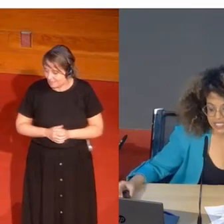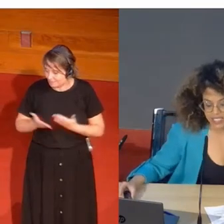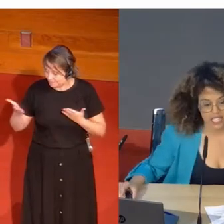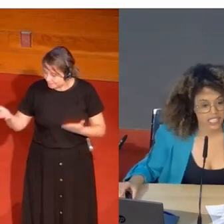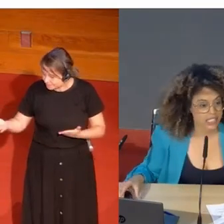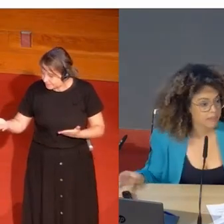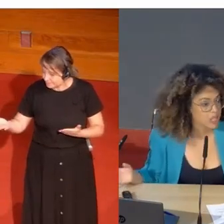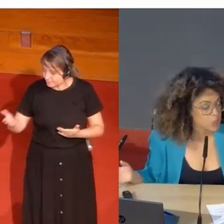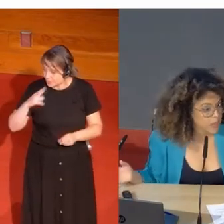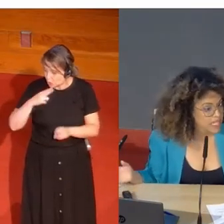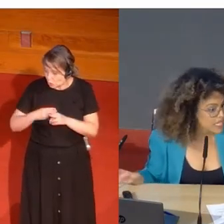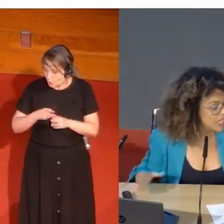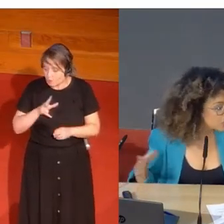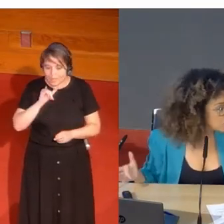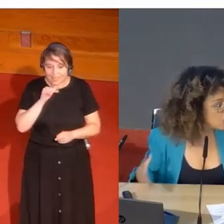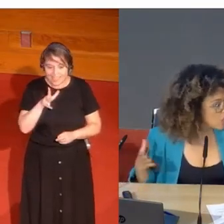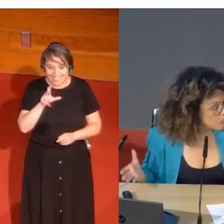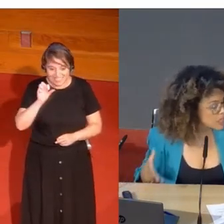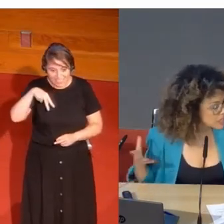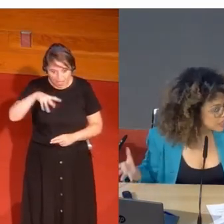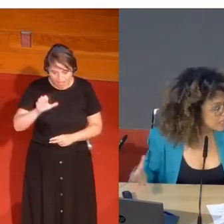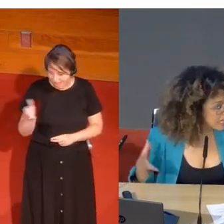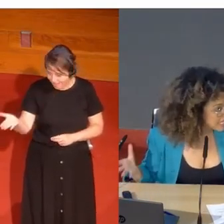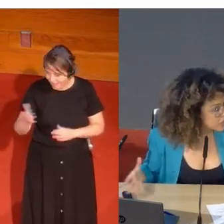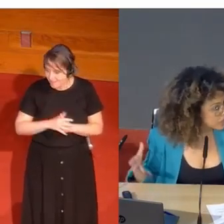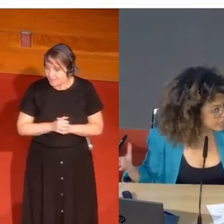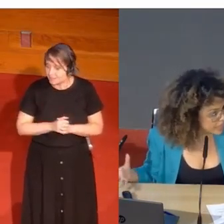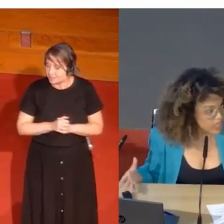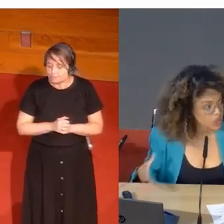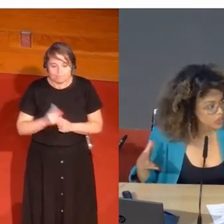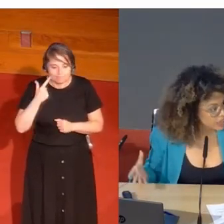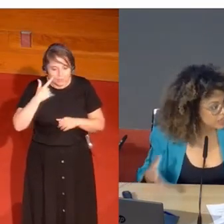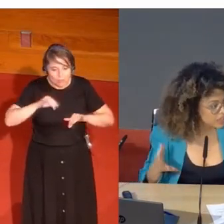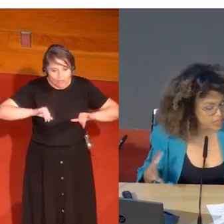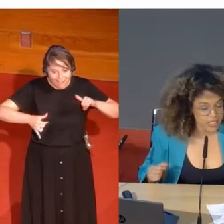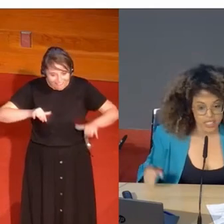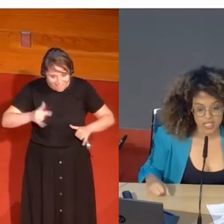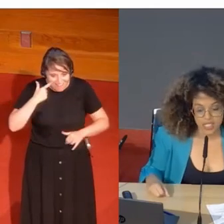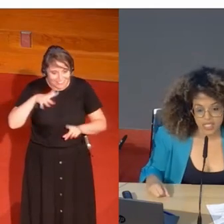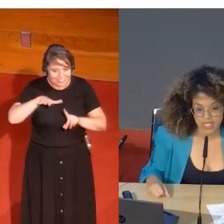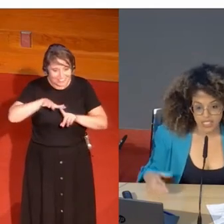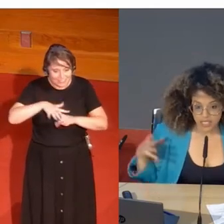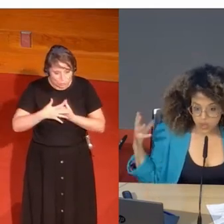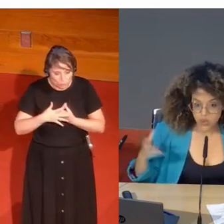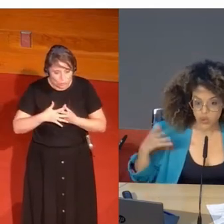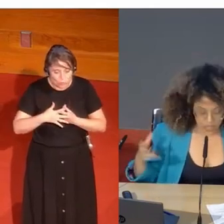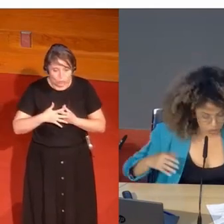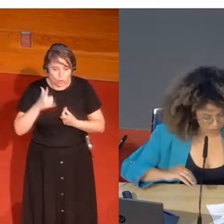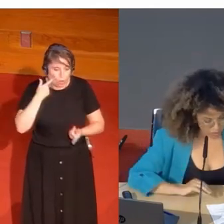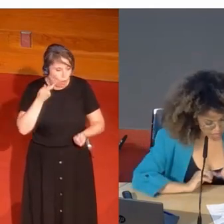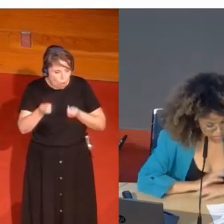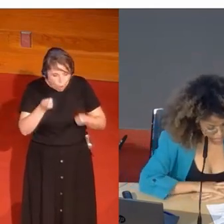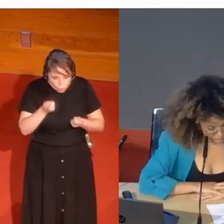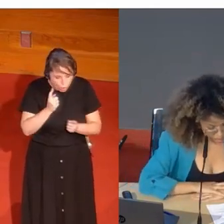de Argelia también es un país que ha ido pues eh allanando el terreno y y y y